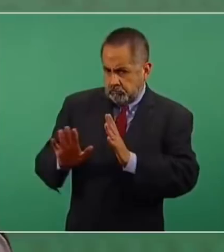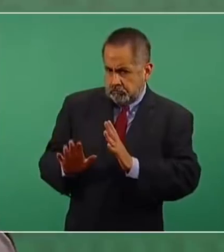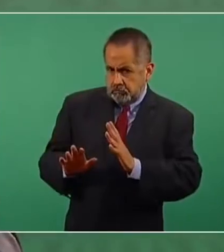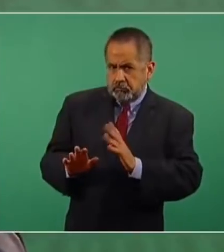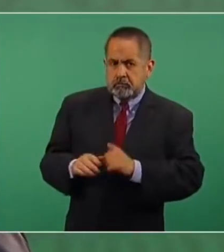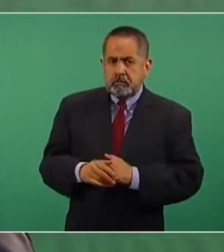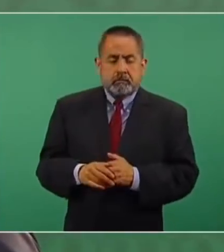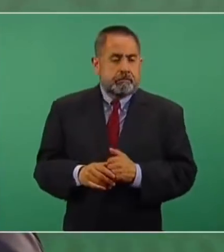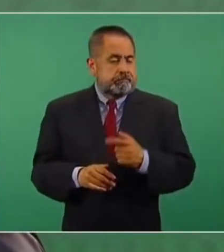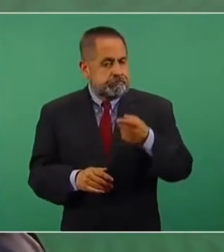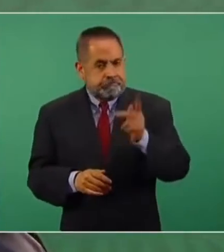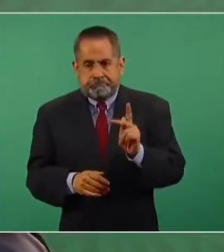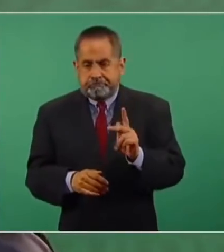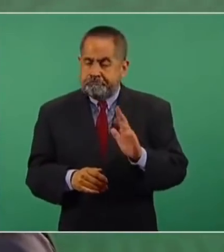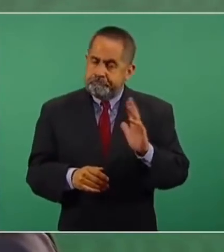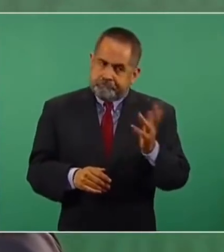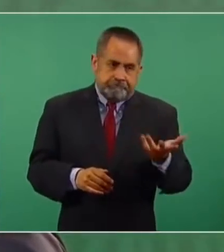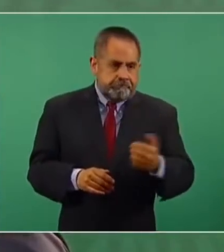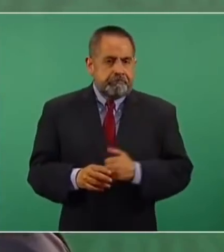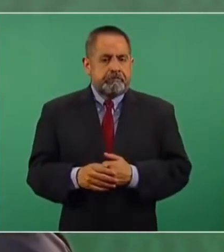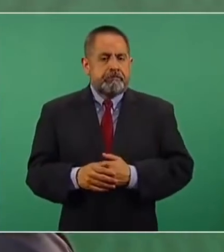pero no podemos